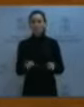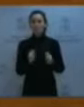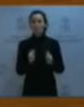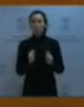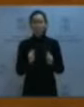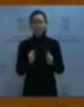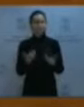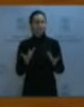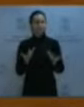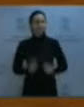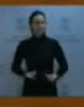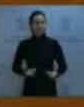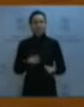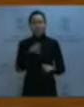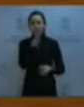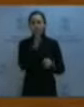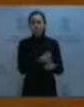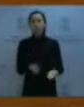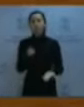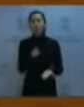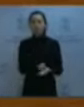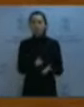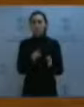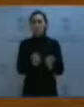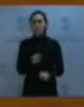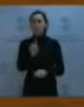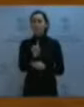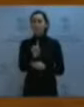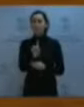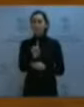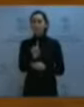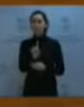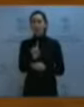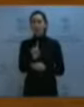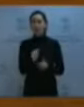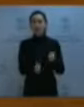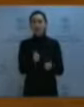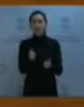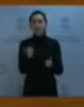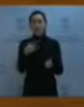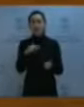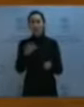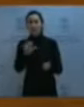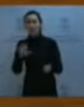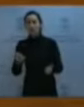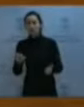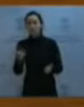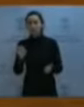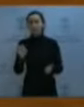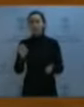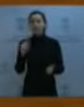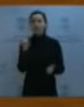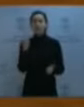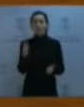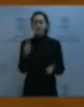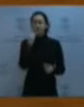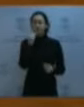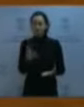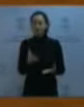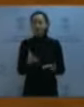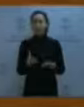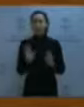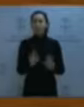año pasado no se convocaran elecciones de primaria, lo hemos dicho por activa y por pasiva. Hablan ustedes de elecciones de secundaria y formación profesional. Bienvenidas sean. No digan